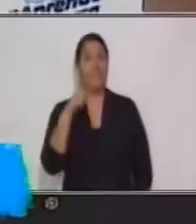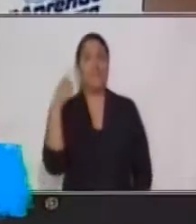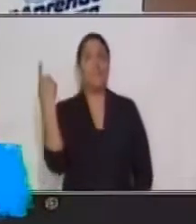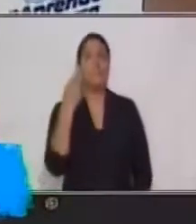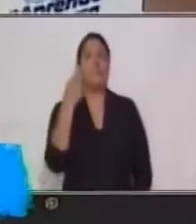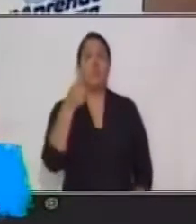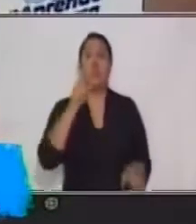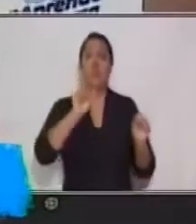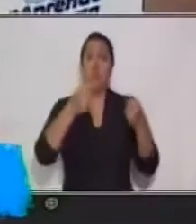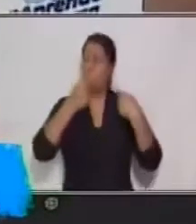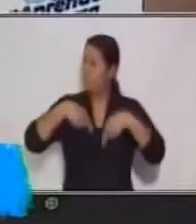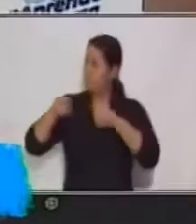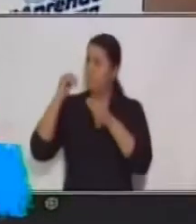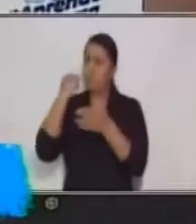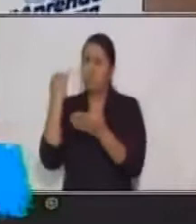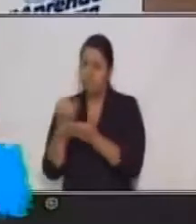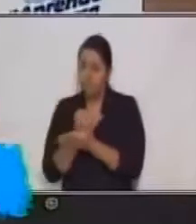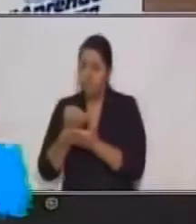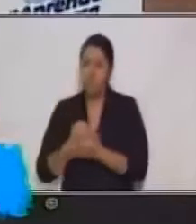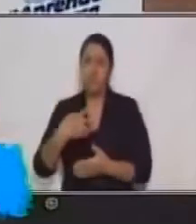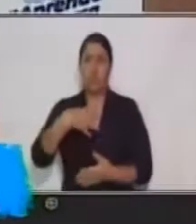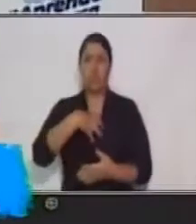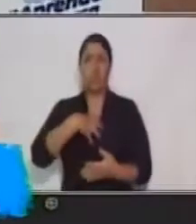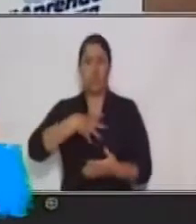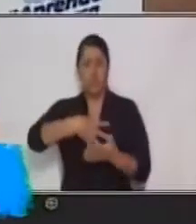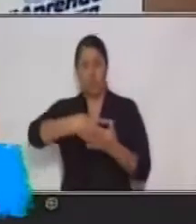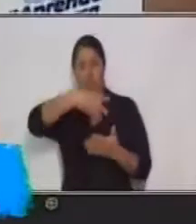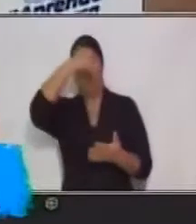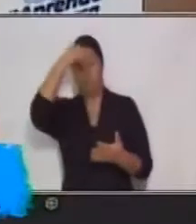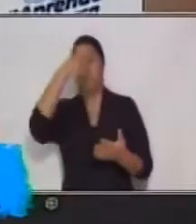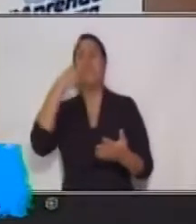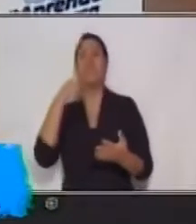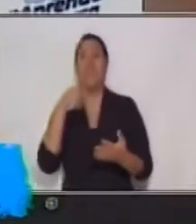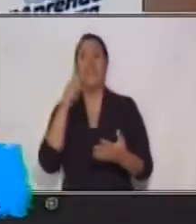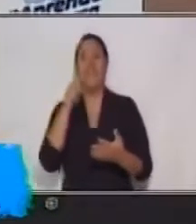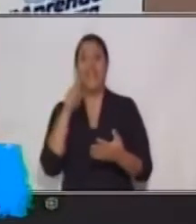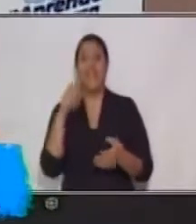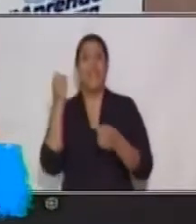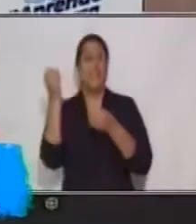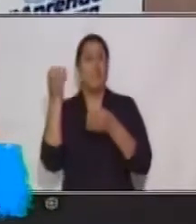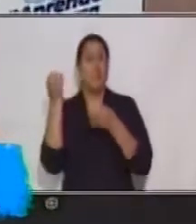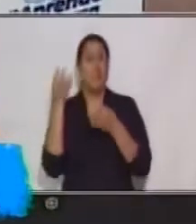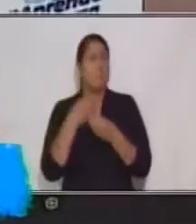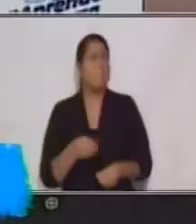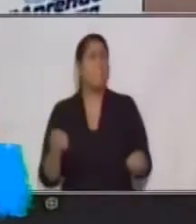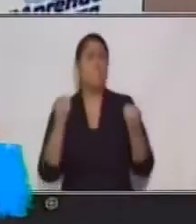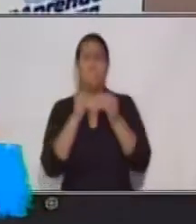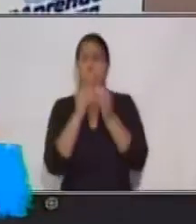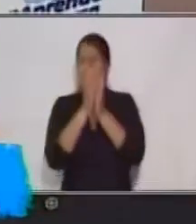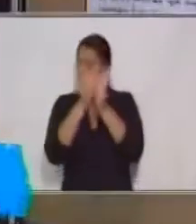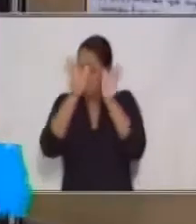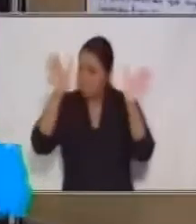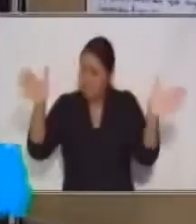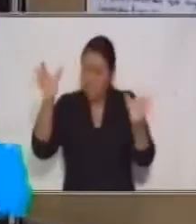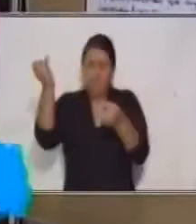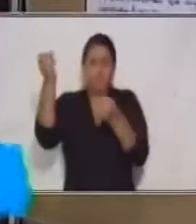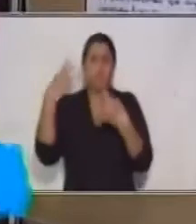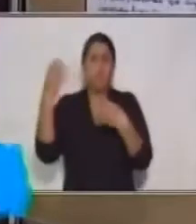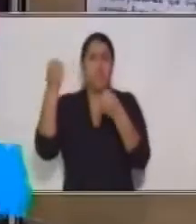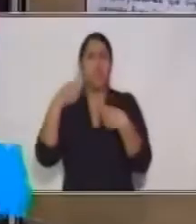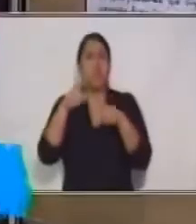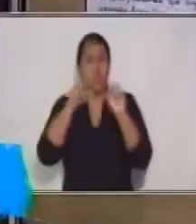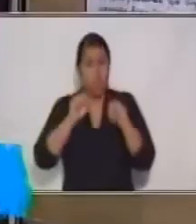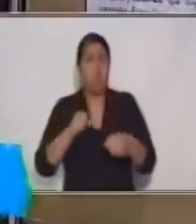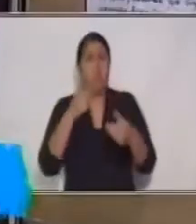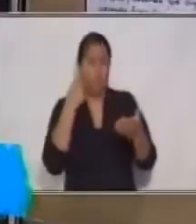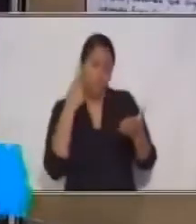pueda investigar y ser autodidacta, porque dentro de esta información existe mucha más información que usted puede adquirir con esos